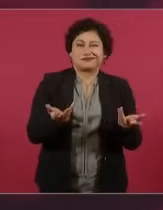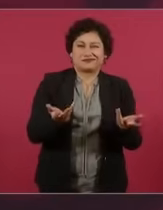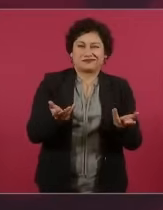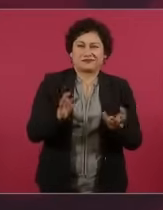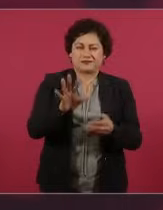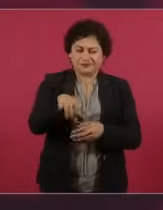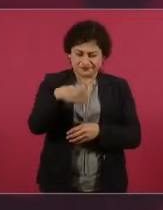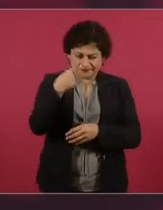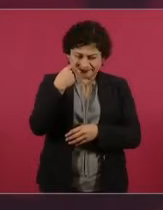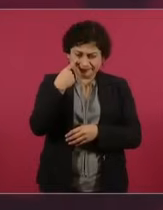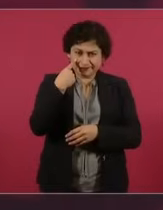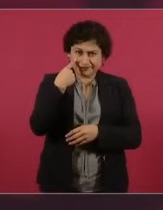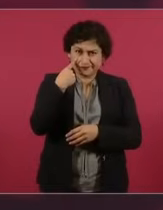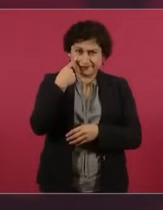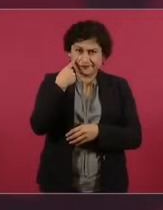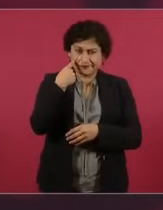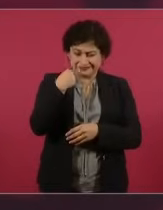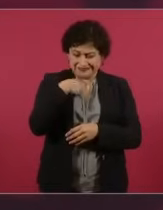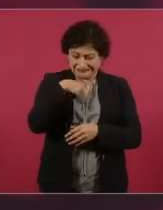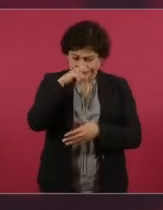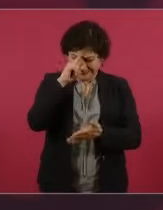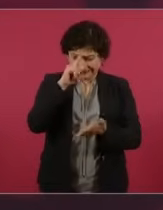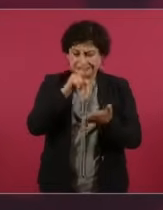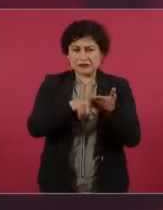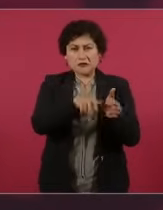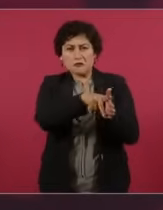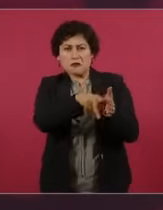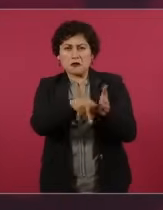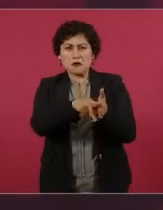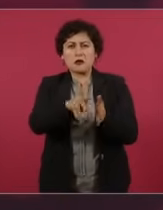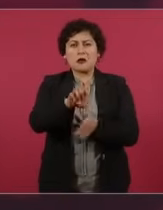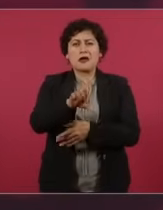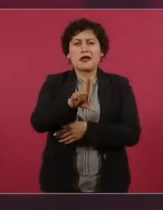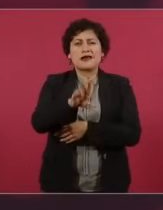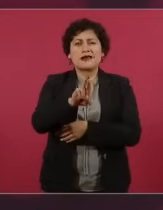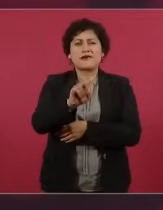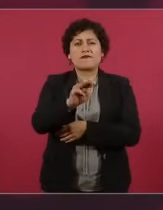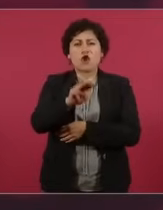Salió algo en el Reforma, en el Universal,